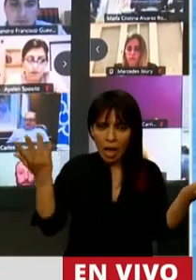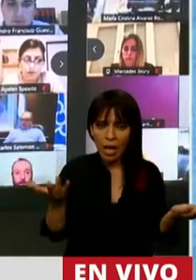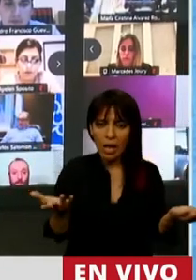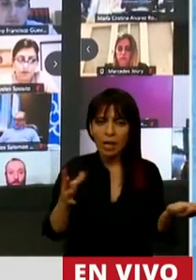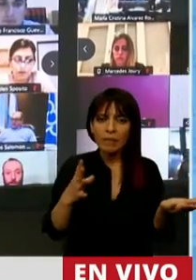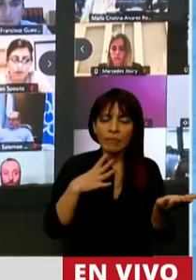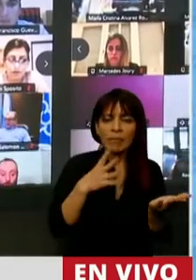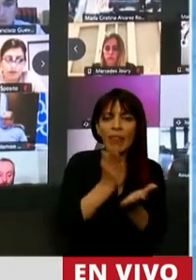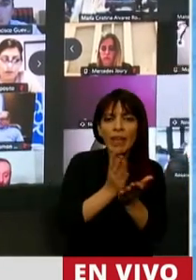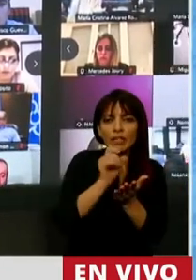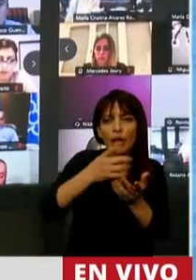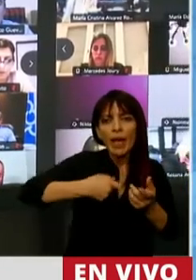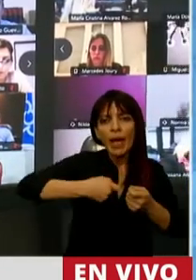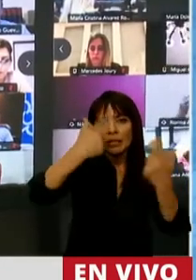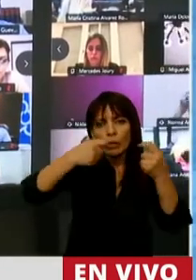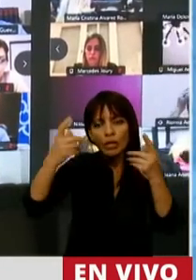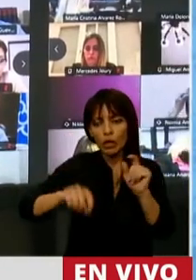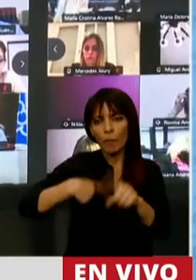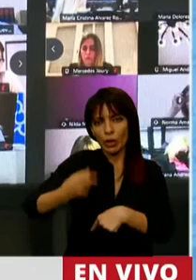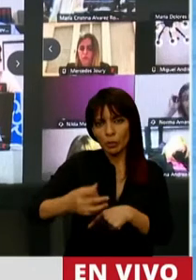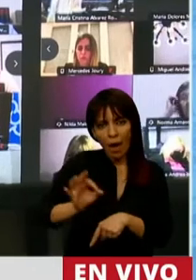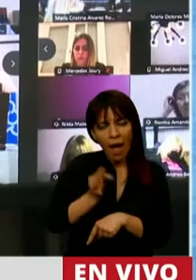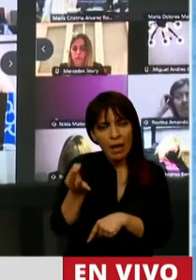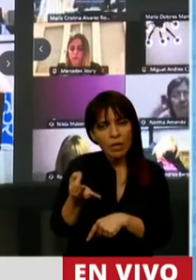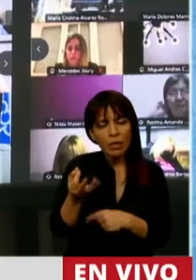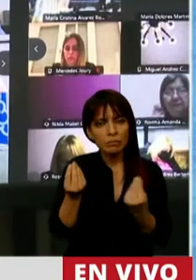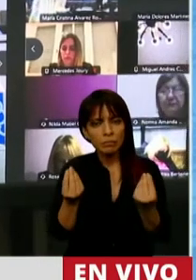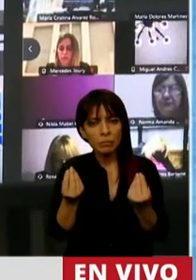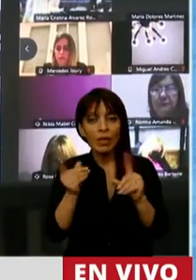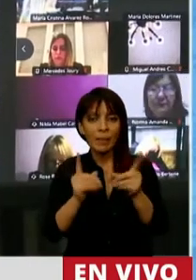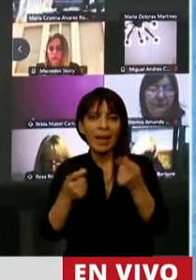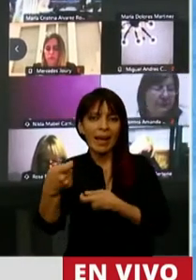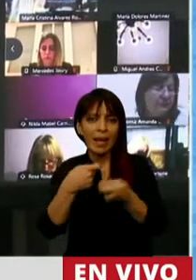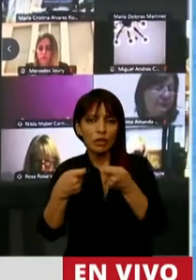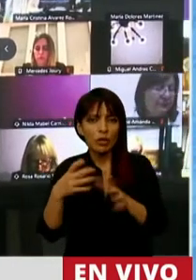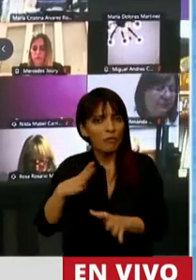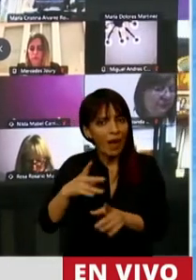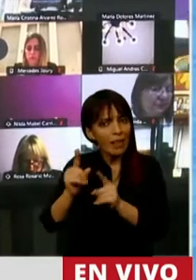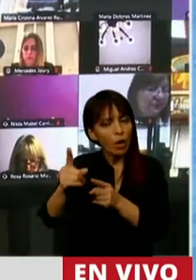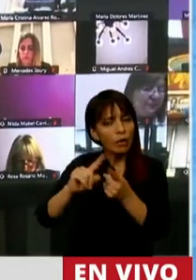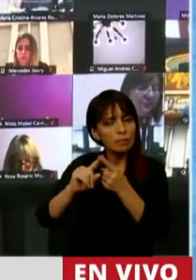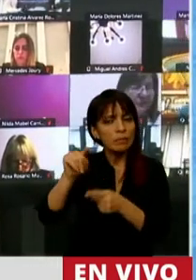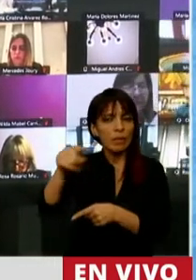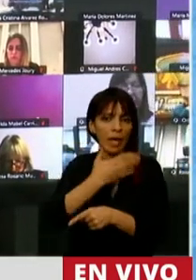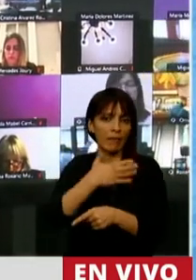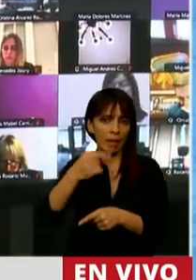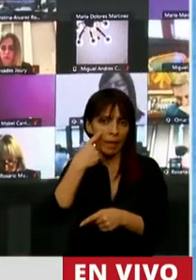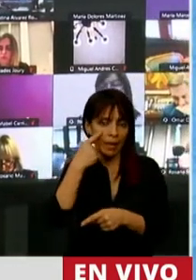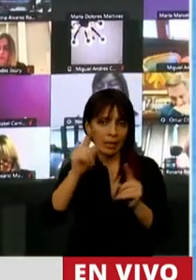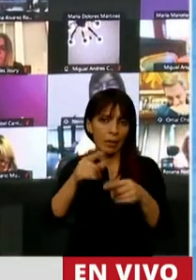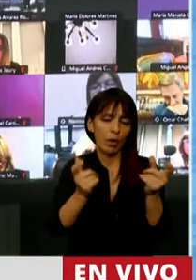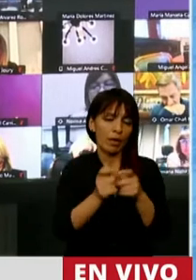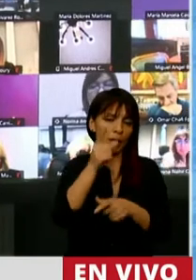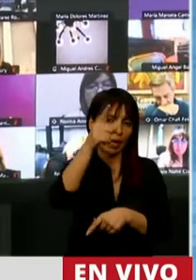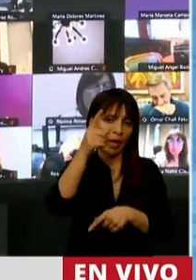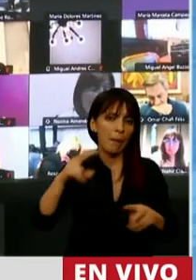con los derechos de exportación el año que viene, porque la renegociación pendiente con el Fondo Monetario y el Club de París hace que esto sea incierto,